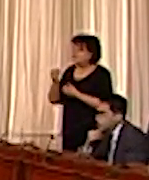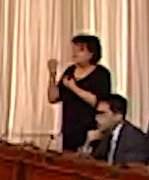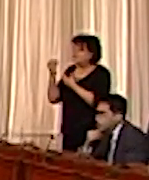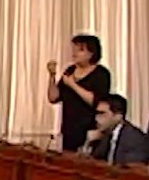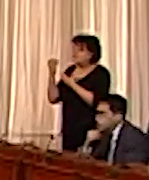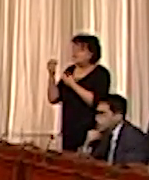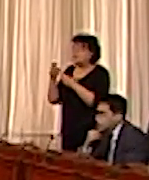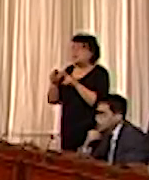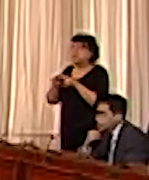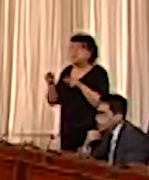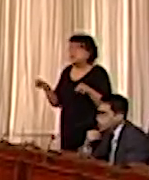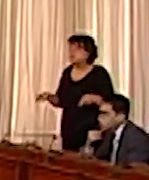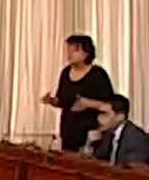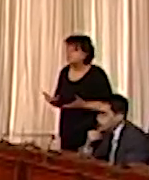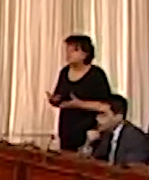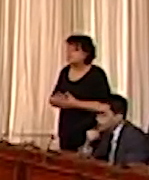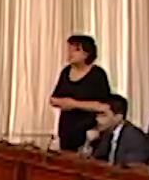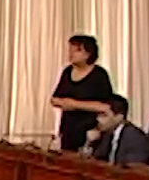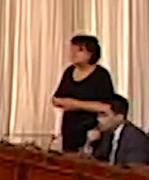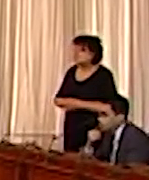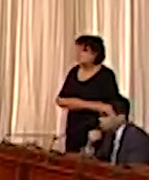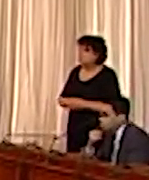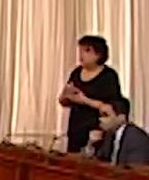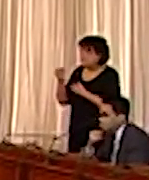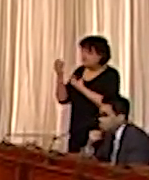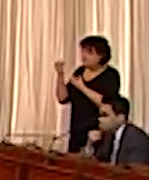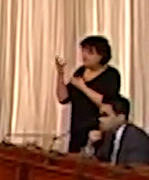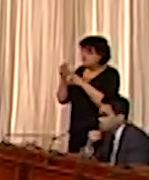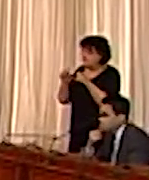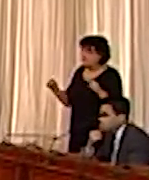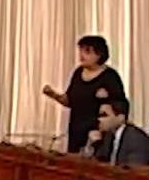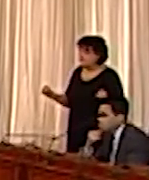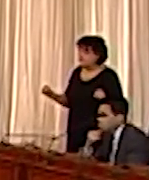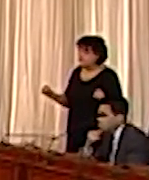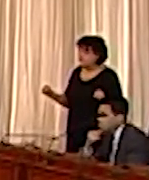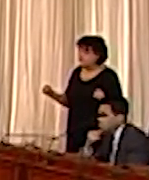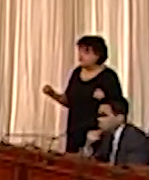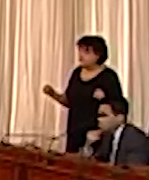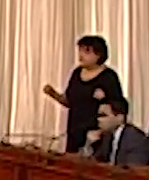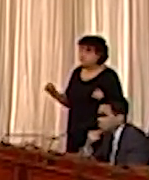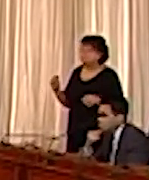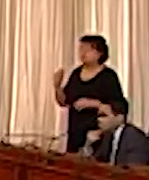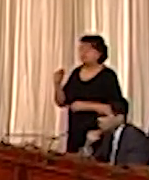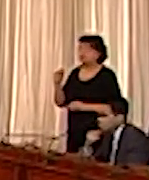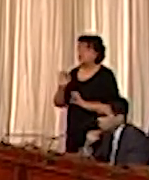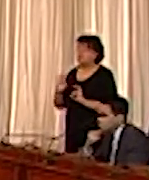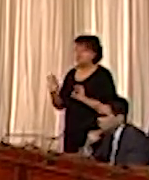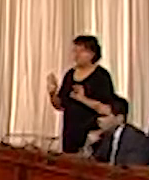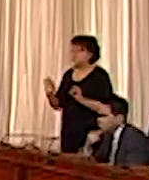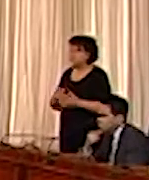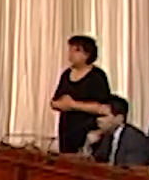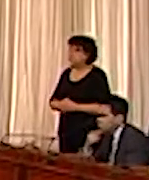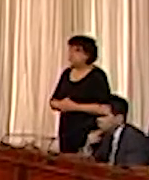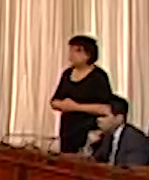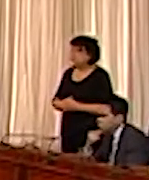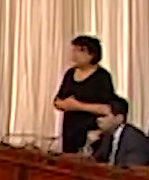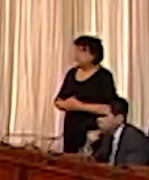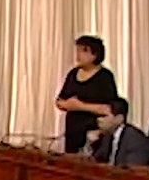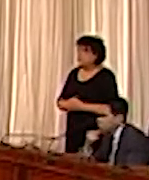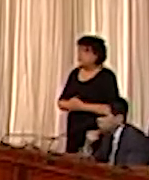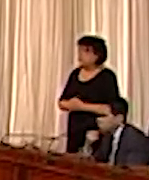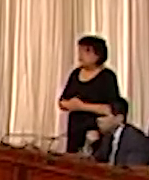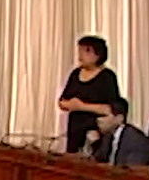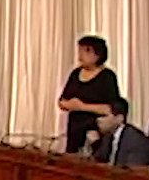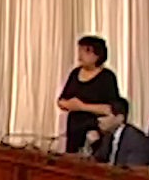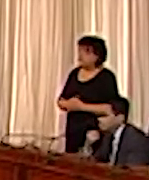mesa si lo hubiese algún informe la secretaria general una edición no será que no había informes procederemos a